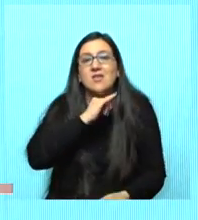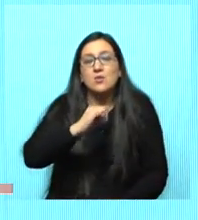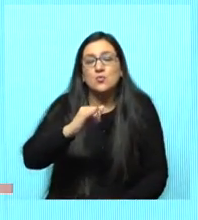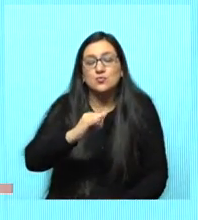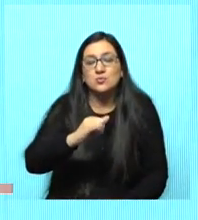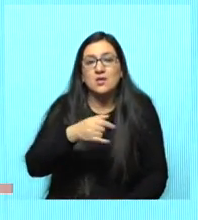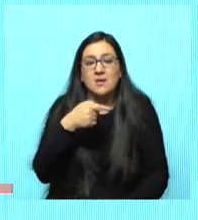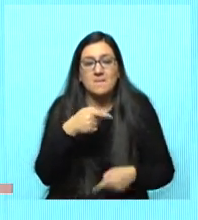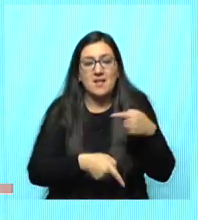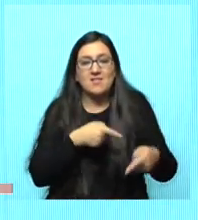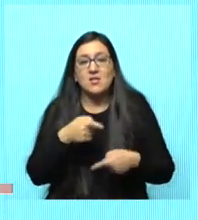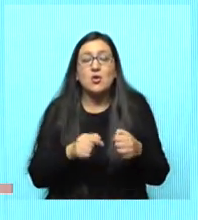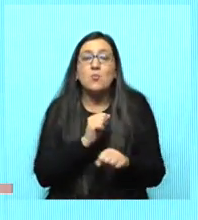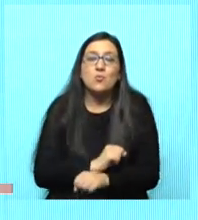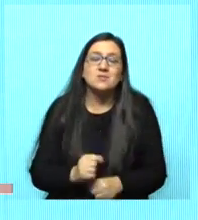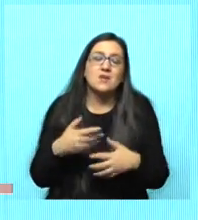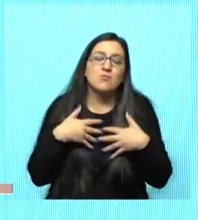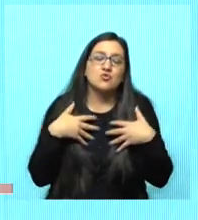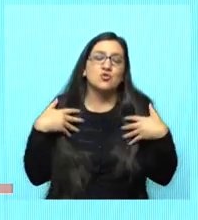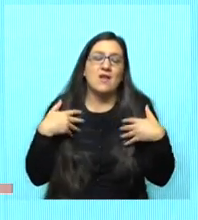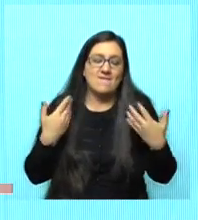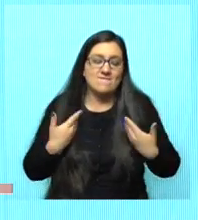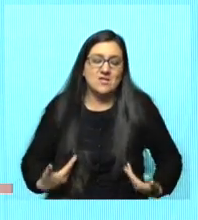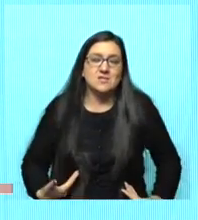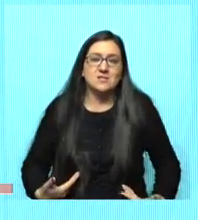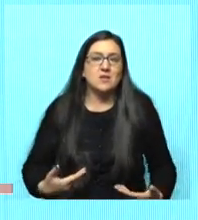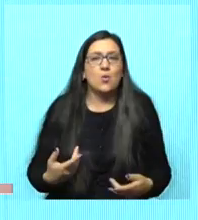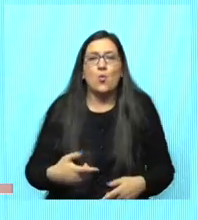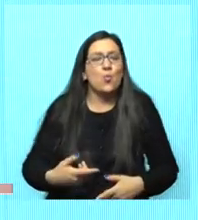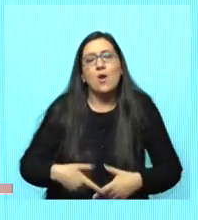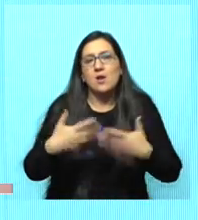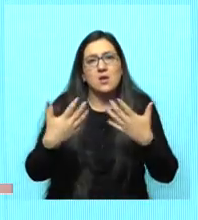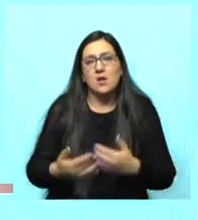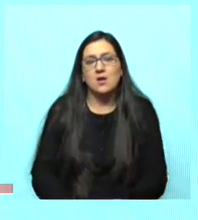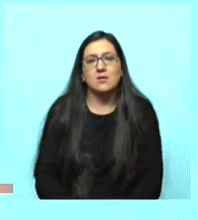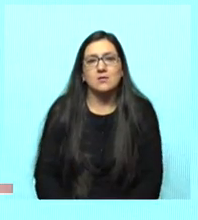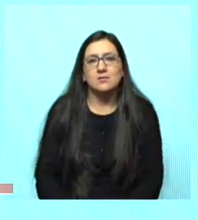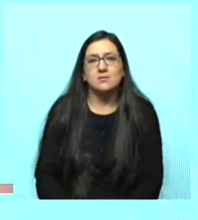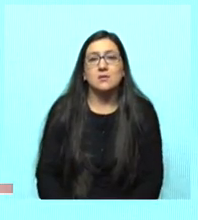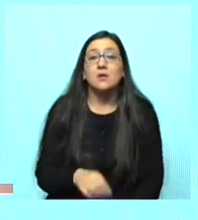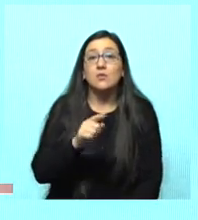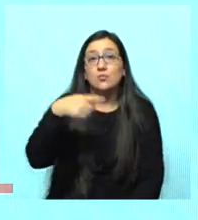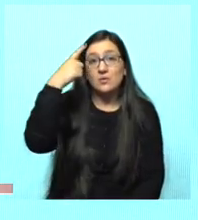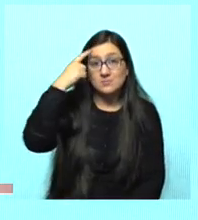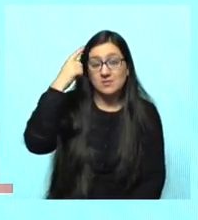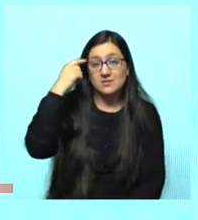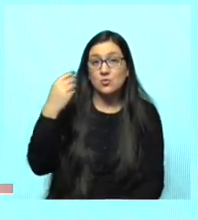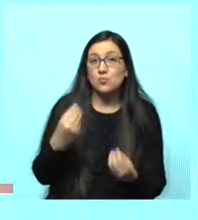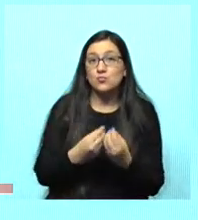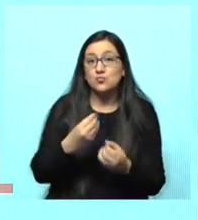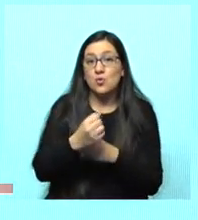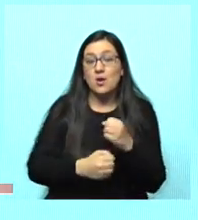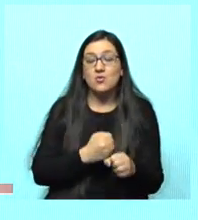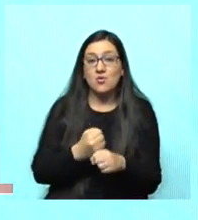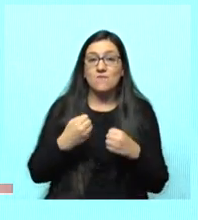violencia emocional, violencia física, negligencia, todo. Ahí está. Sí. Valentina, Eva, en tu experiencia ya con varios años como